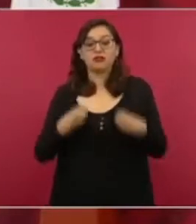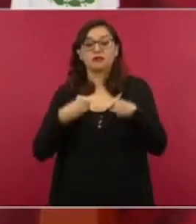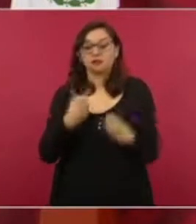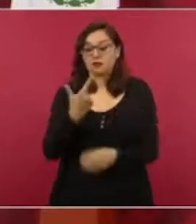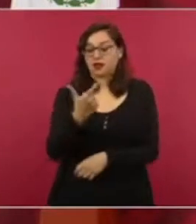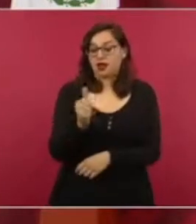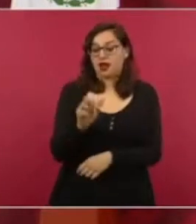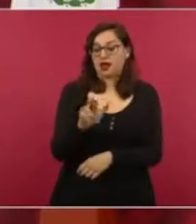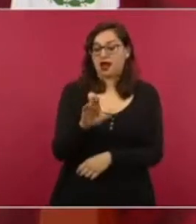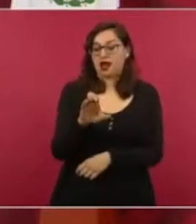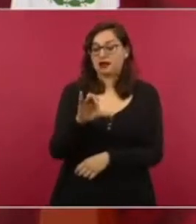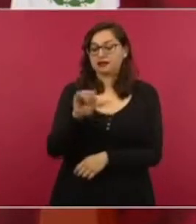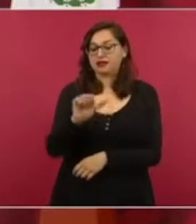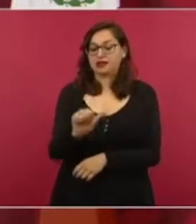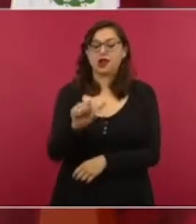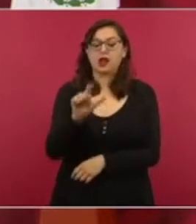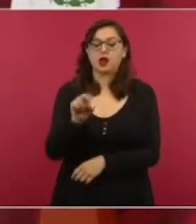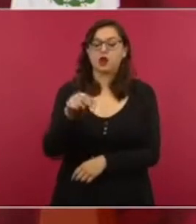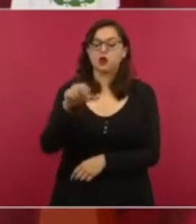¿Quién se los ofreció?